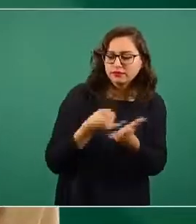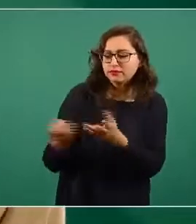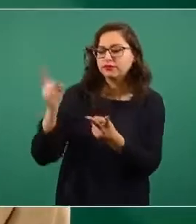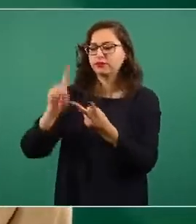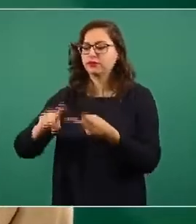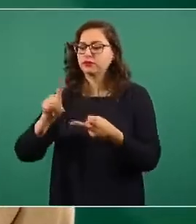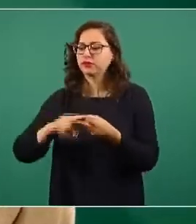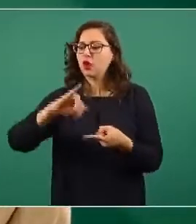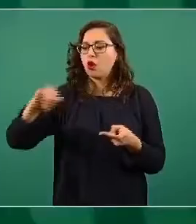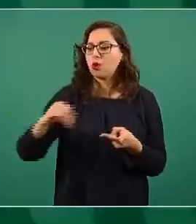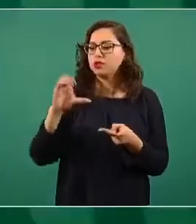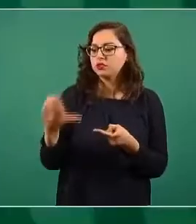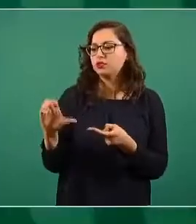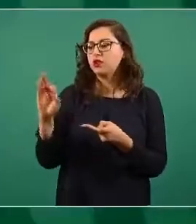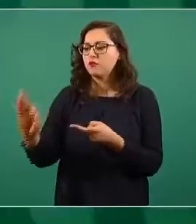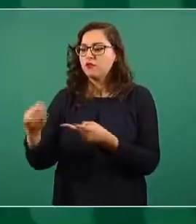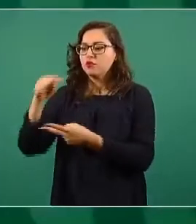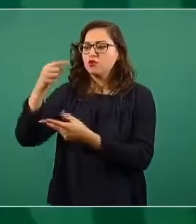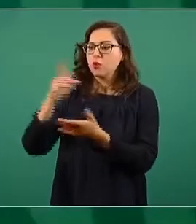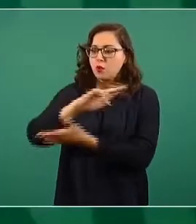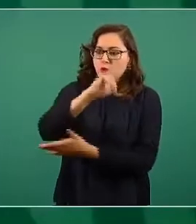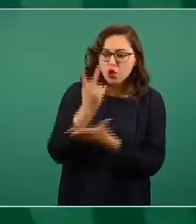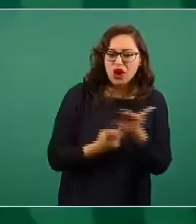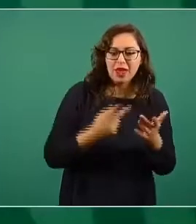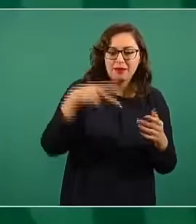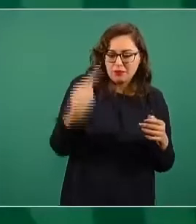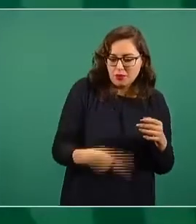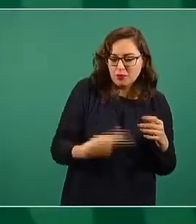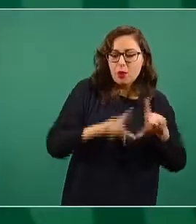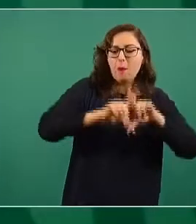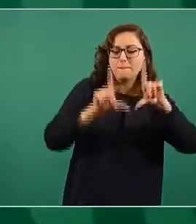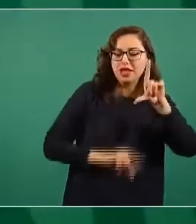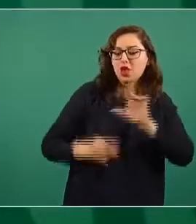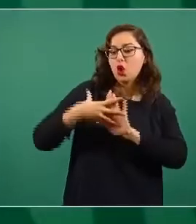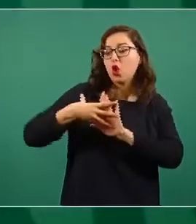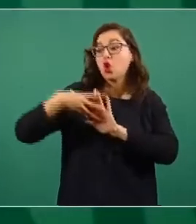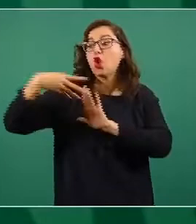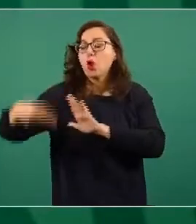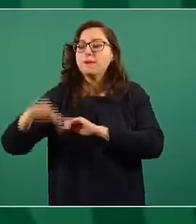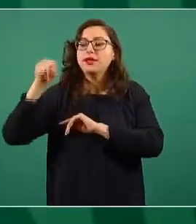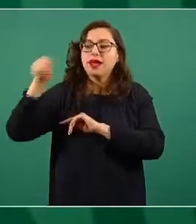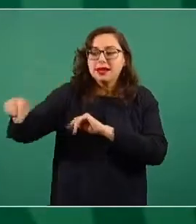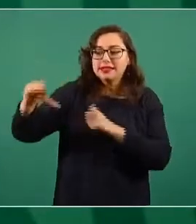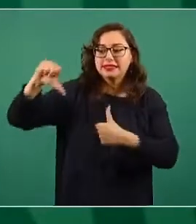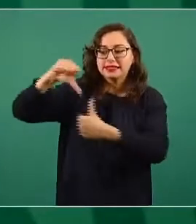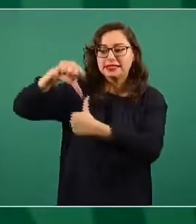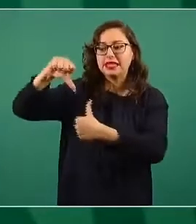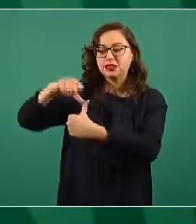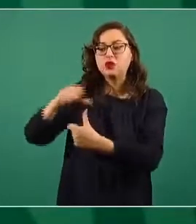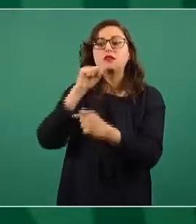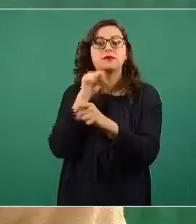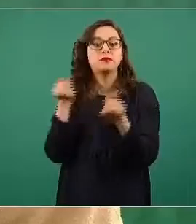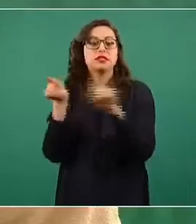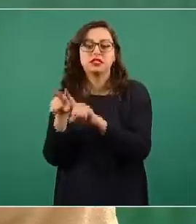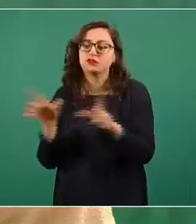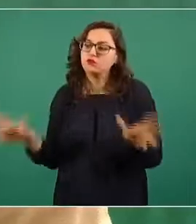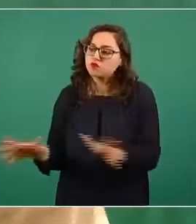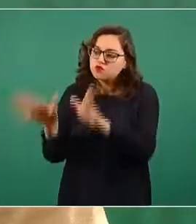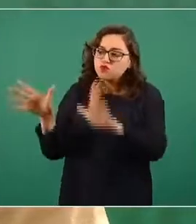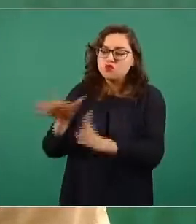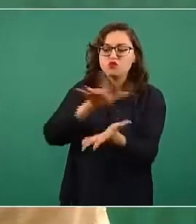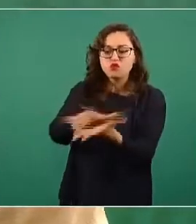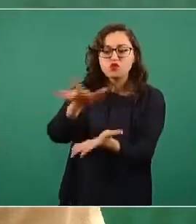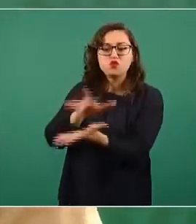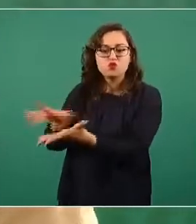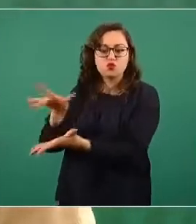de los programas que tenemos en nuestro país se están ya llevando a la zona, a la